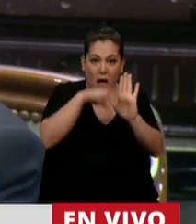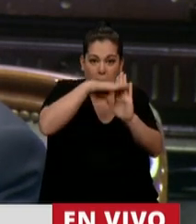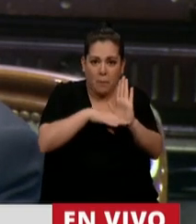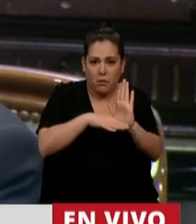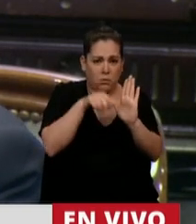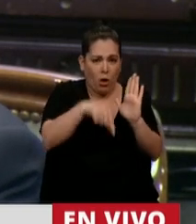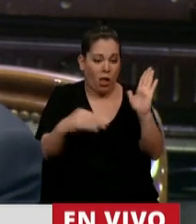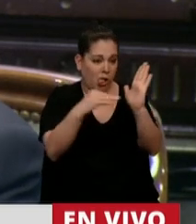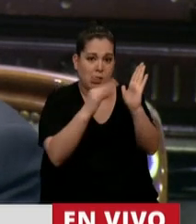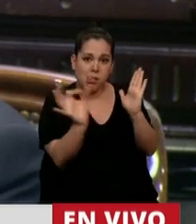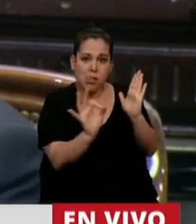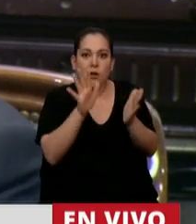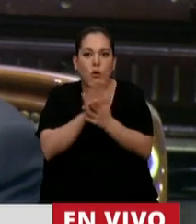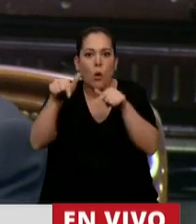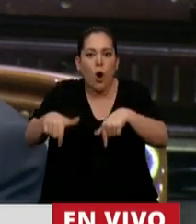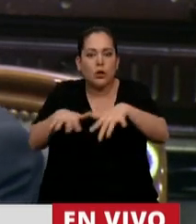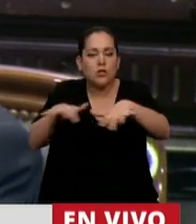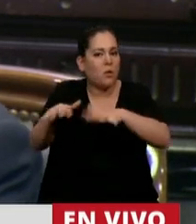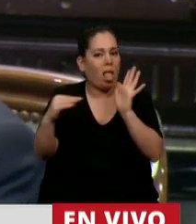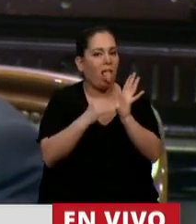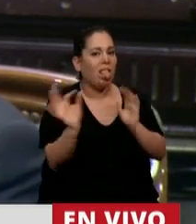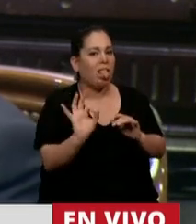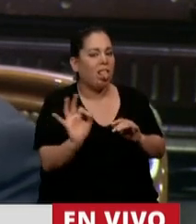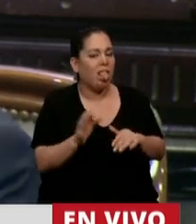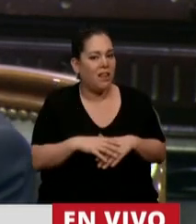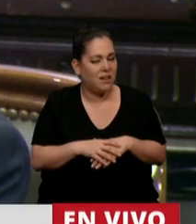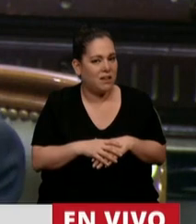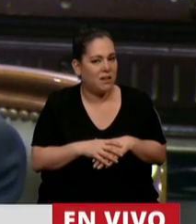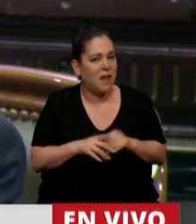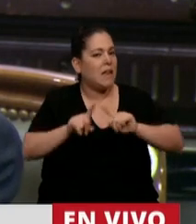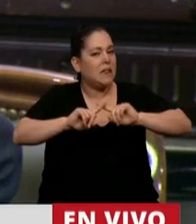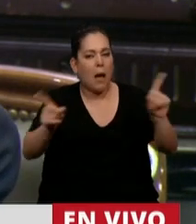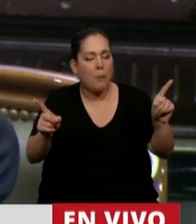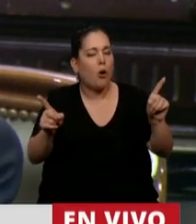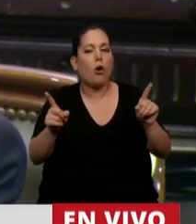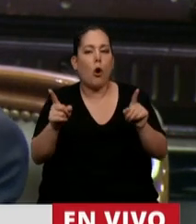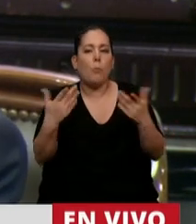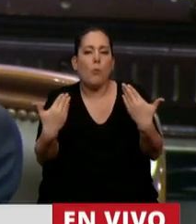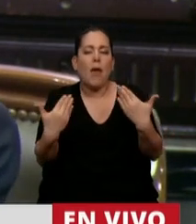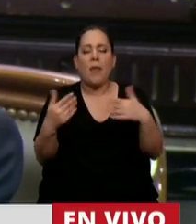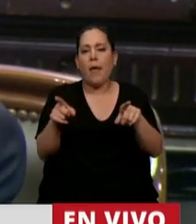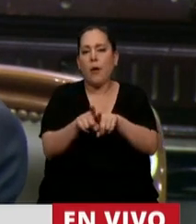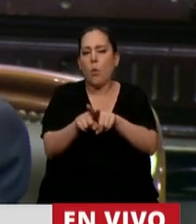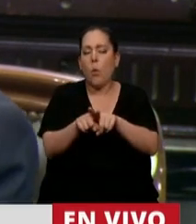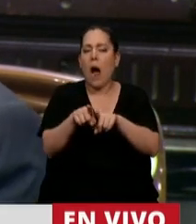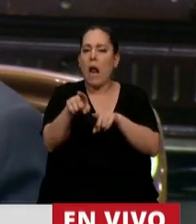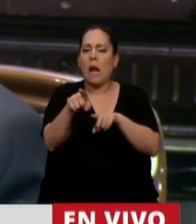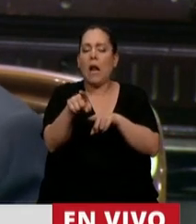estamos llevando a cabo hoy. Y además, de ninguna manera puede interpretarse